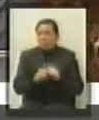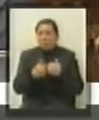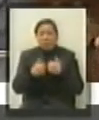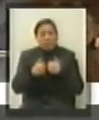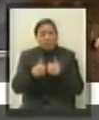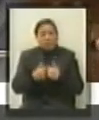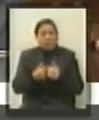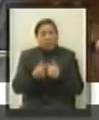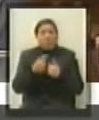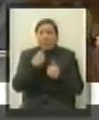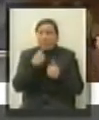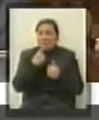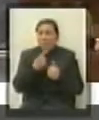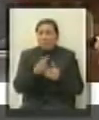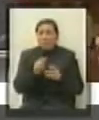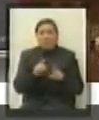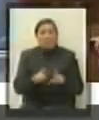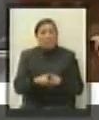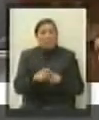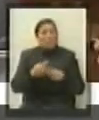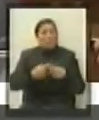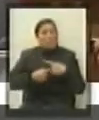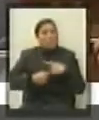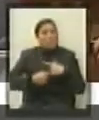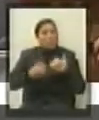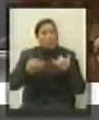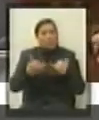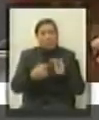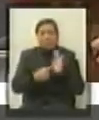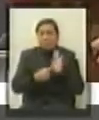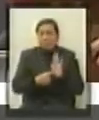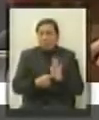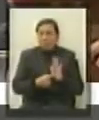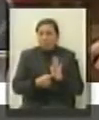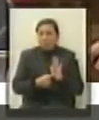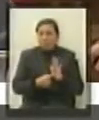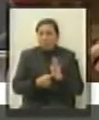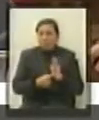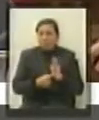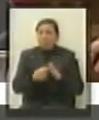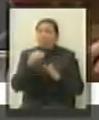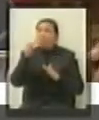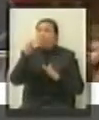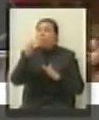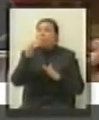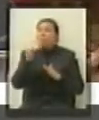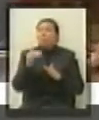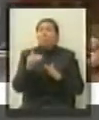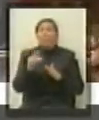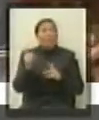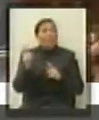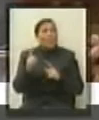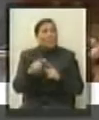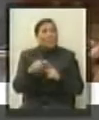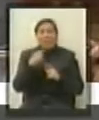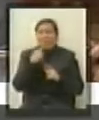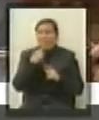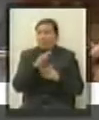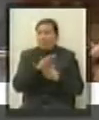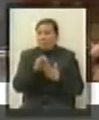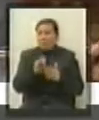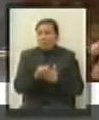incansable. Y se ha dicho, por ejemplo, que hemos venido acá a presentar una simple cronología de oficios. Hasta se ha dicho en tono